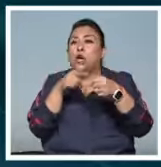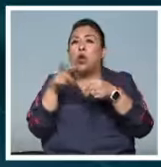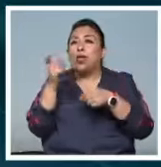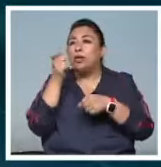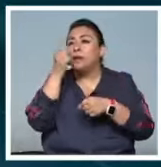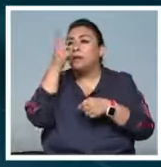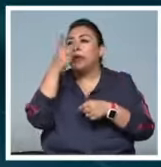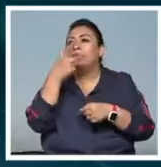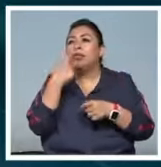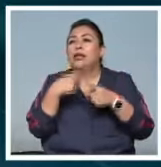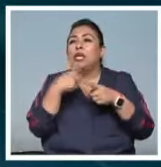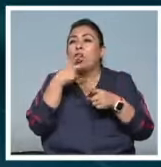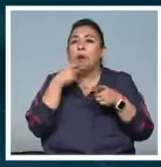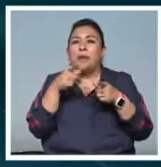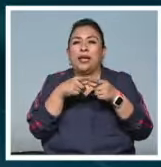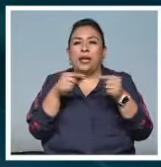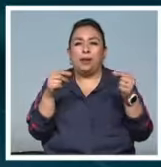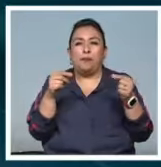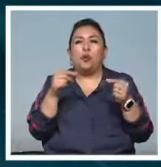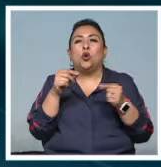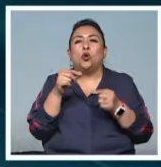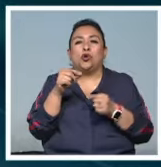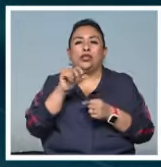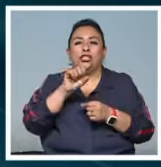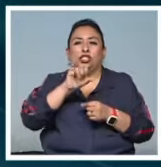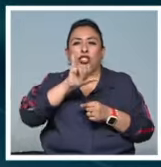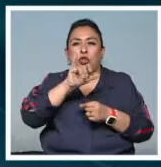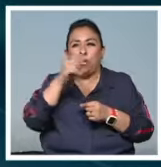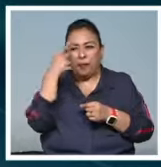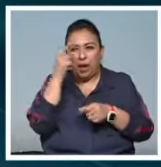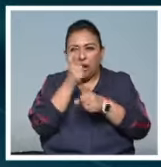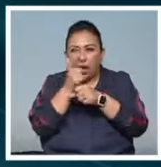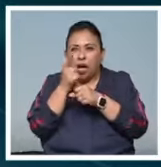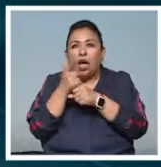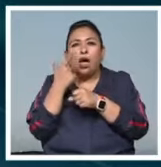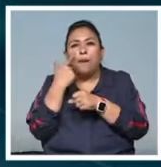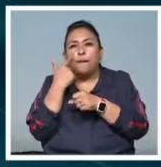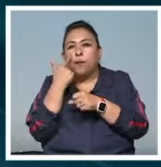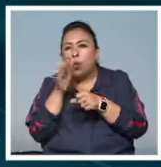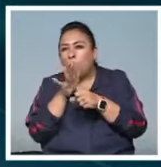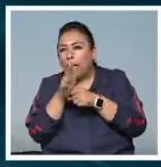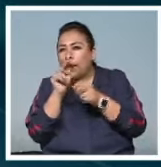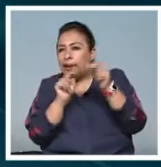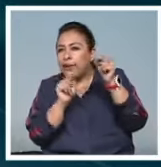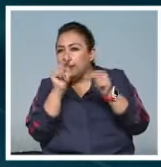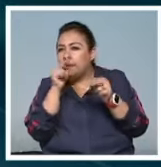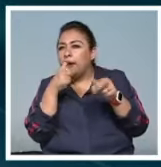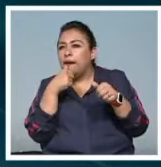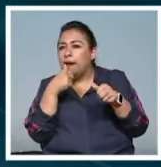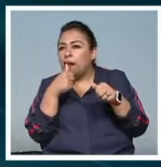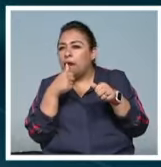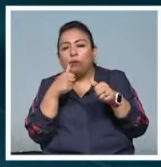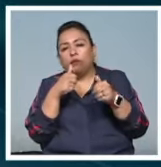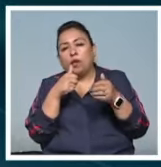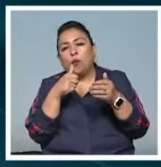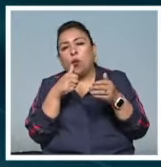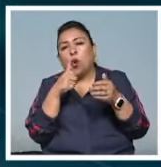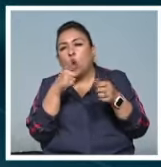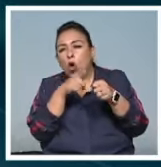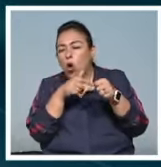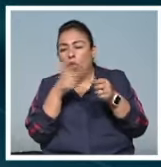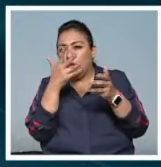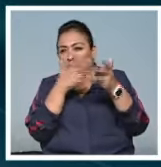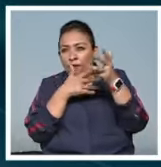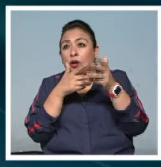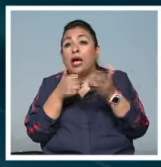el oftalmólogo japonés Shinobu Ishihara para detectar el daltonismo a través de cartas de colores. Cuando me